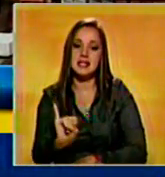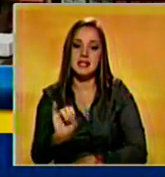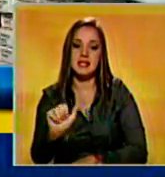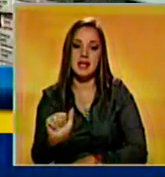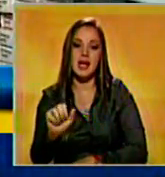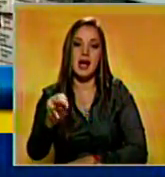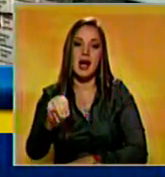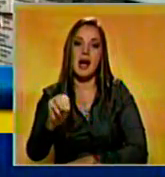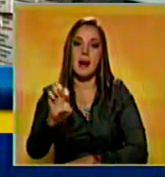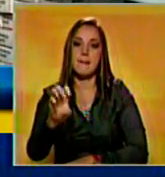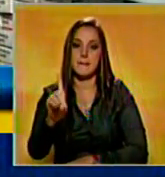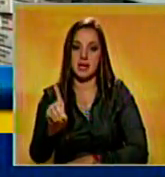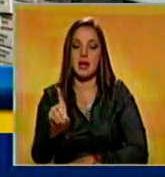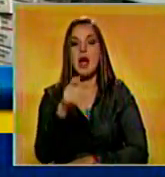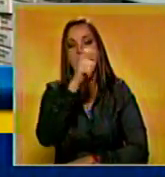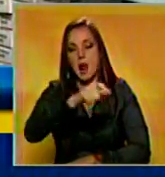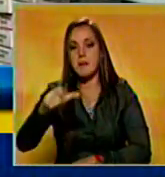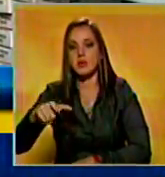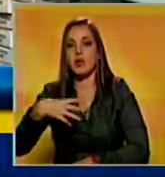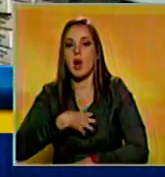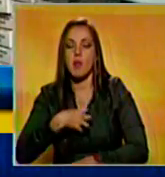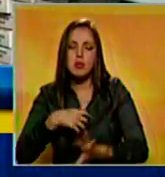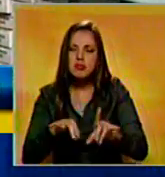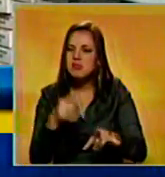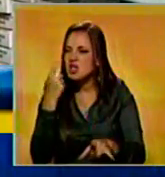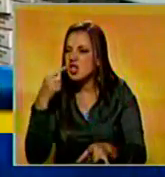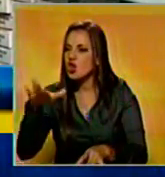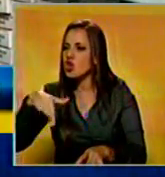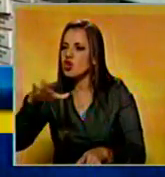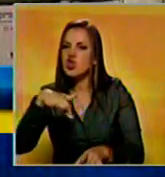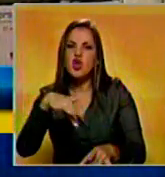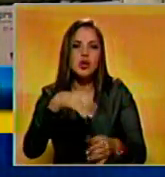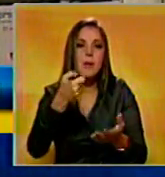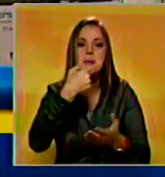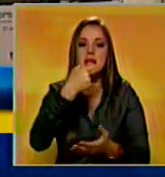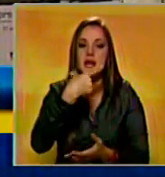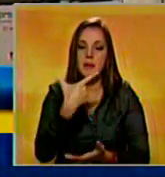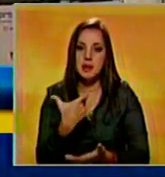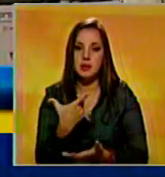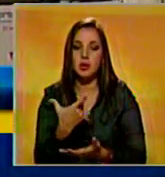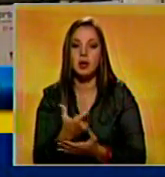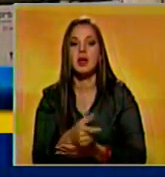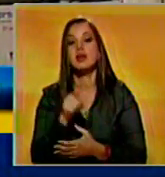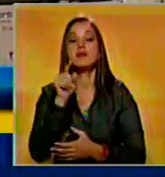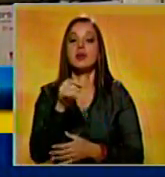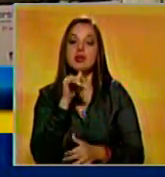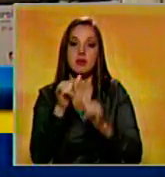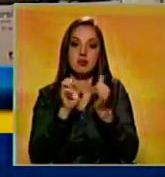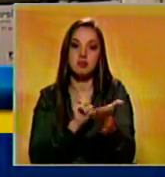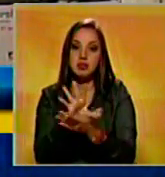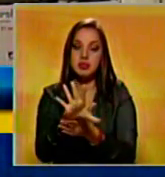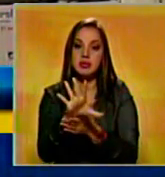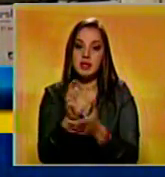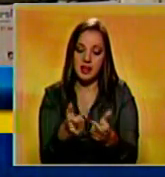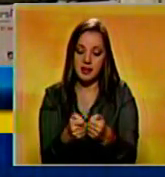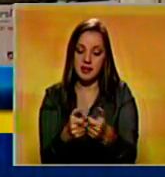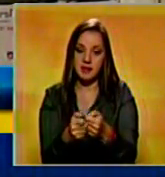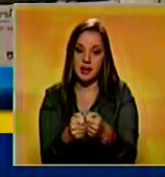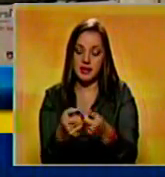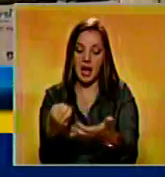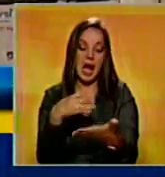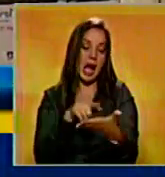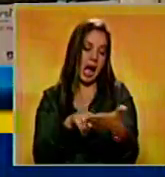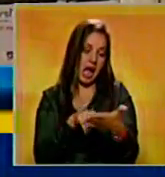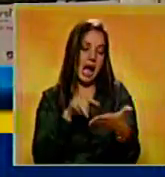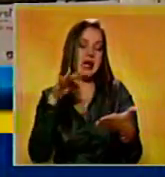podrán hacer seguimiento a sus medicamentos y conocer la ubicación de los mismos a través de la mensajería de texto el director